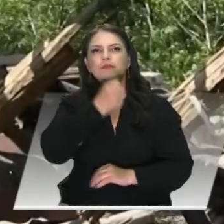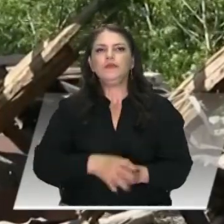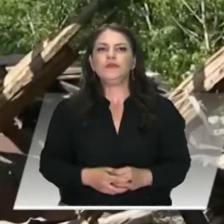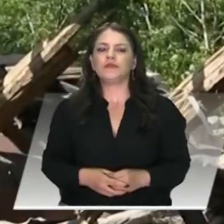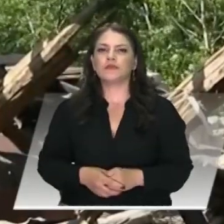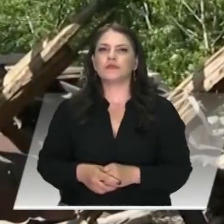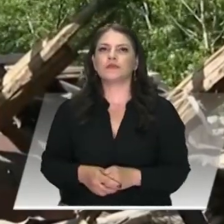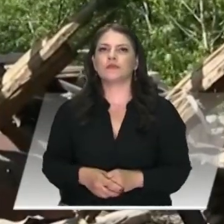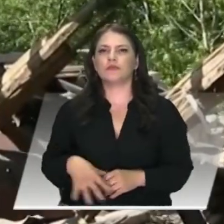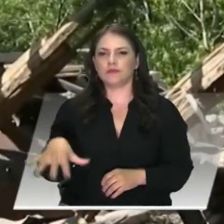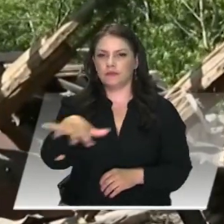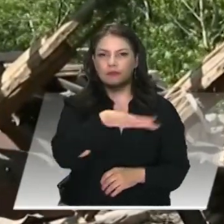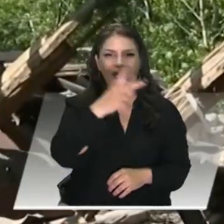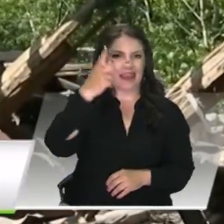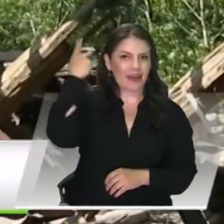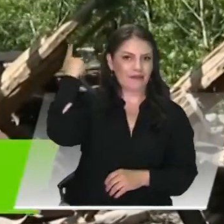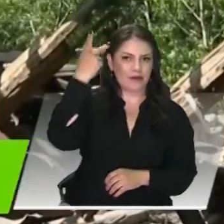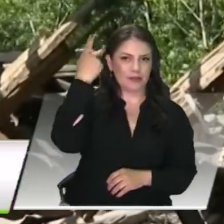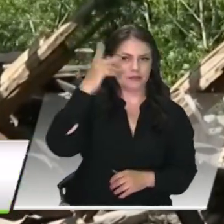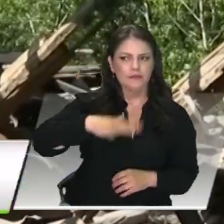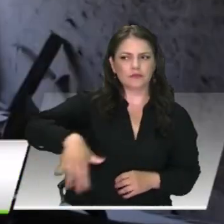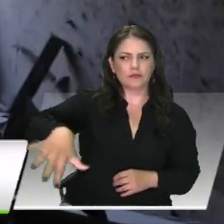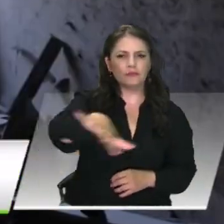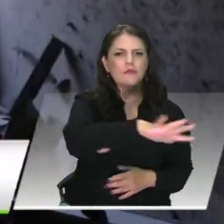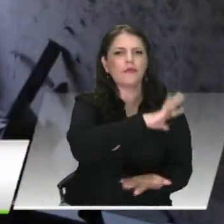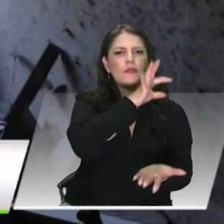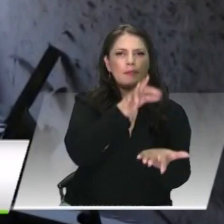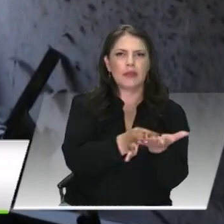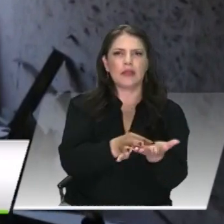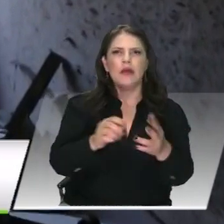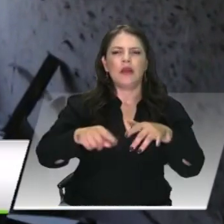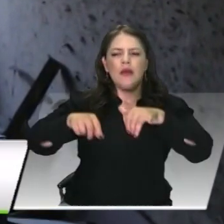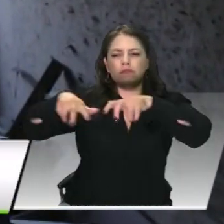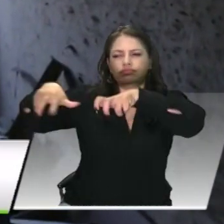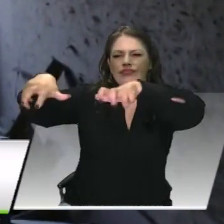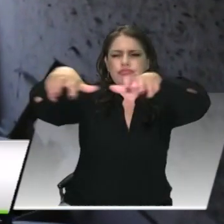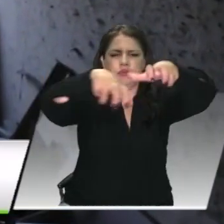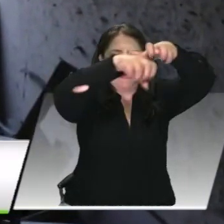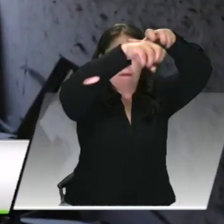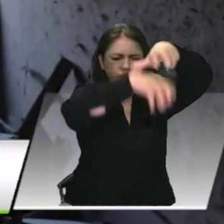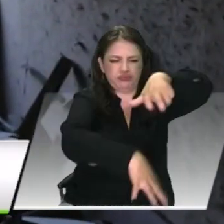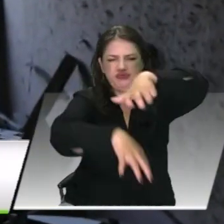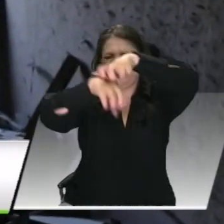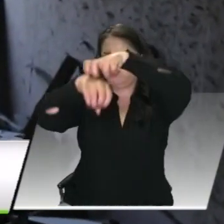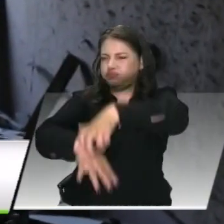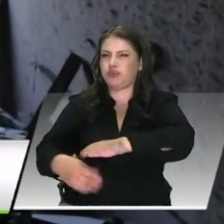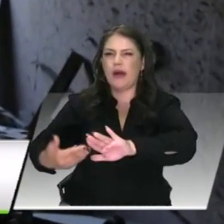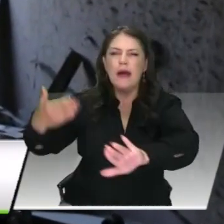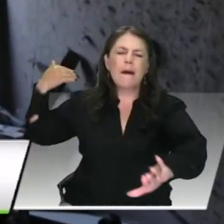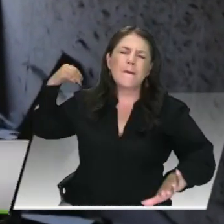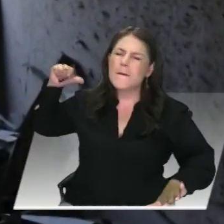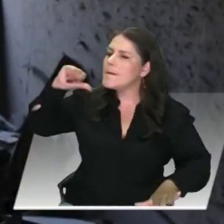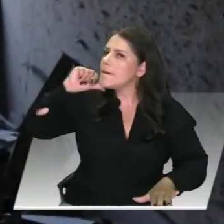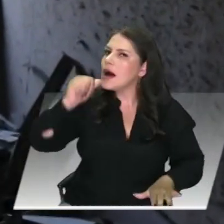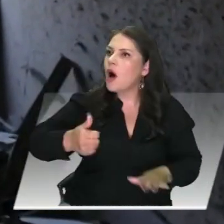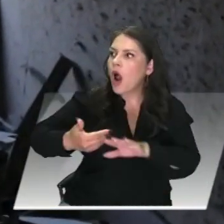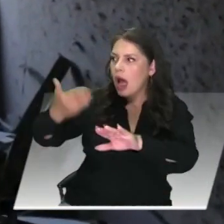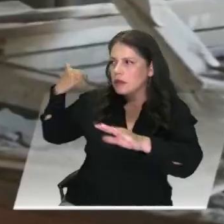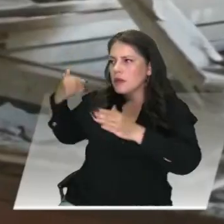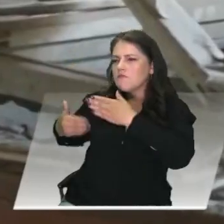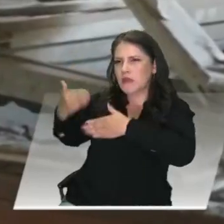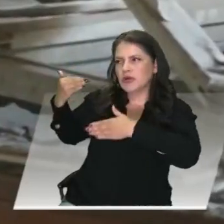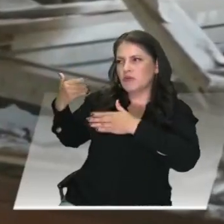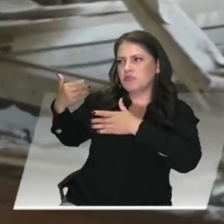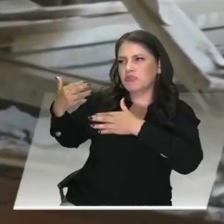autoridades informaron este domingo que la capital ucraniana sufrió en las últimas horas el mayor ataque con drones rusos desde el inicio de la invasión